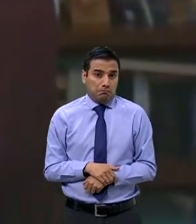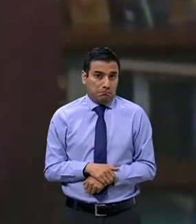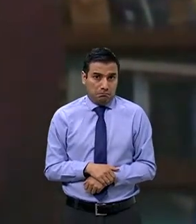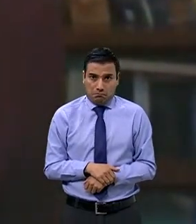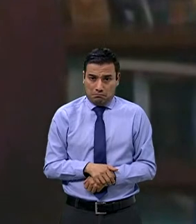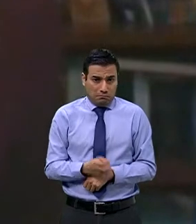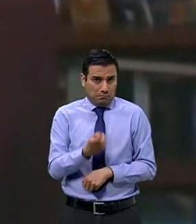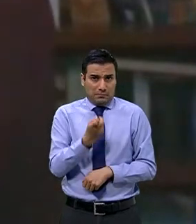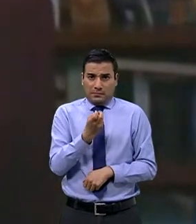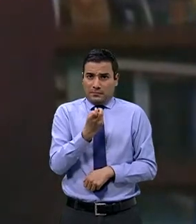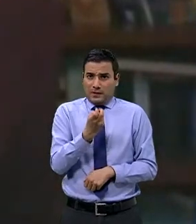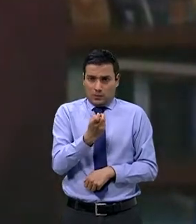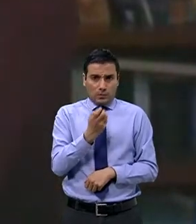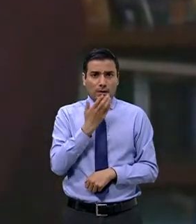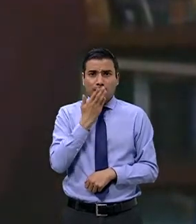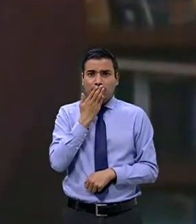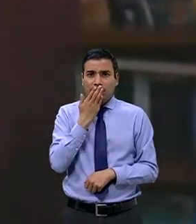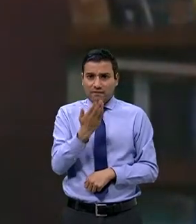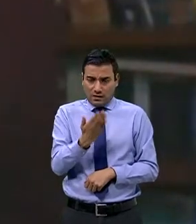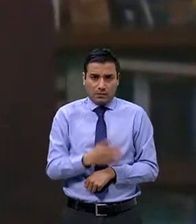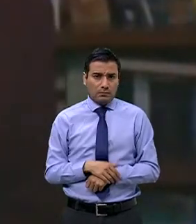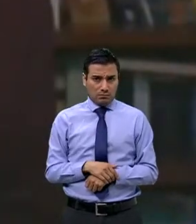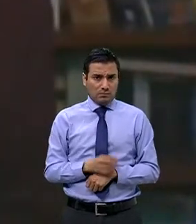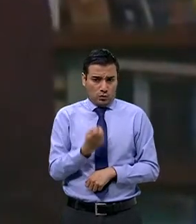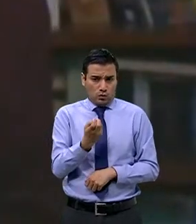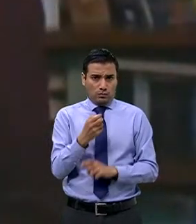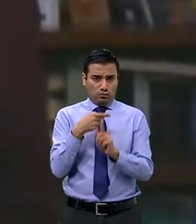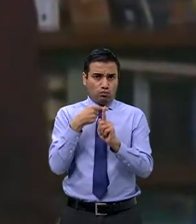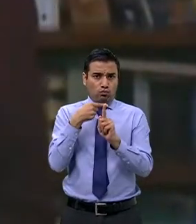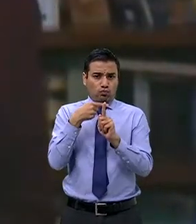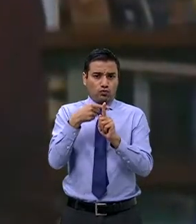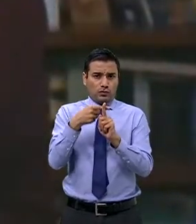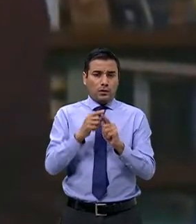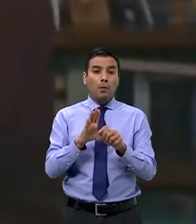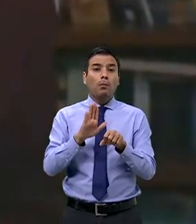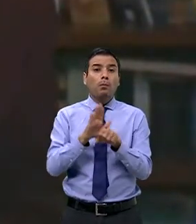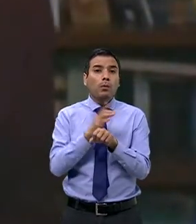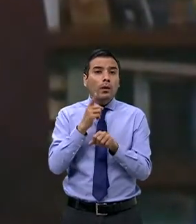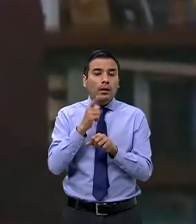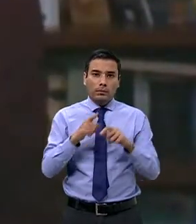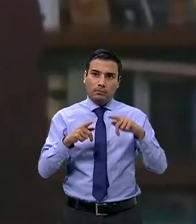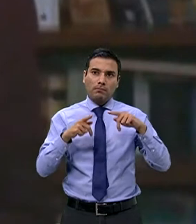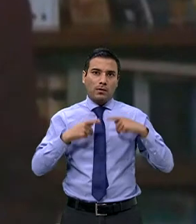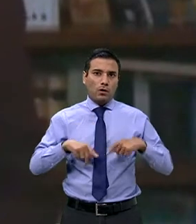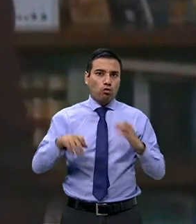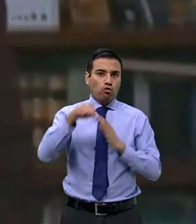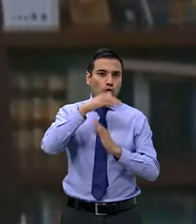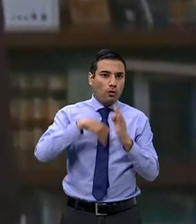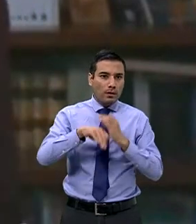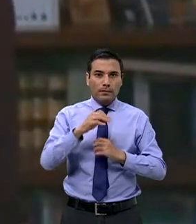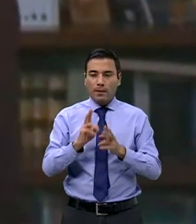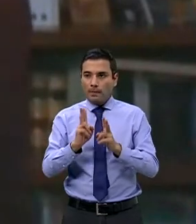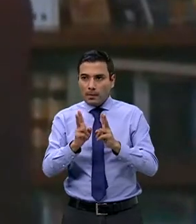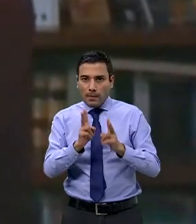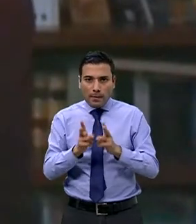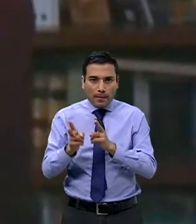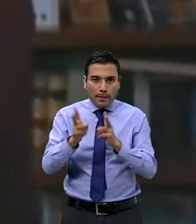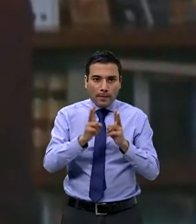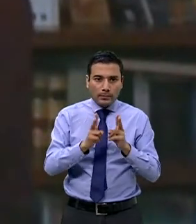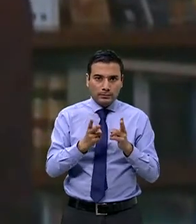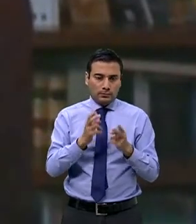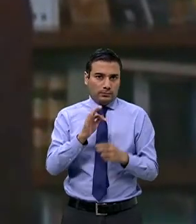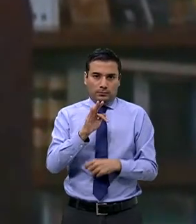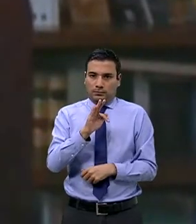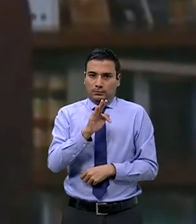ya es un logro y es un logro porque se colocó en la discusión pública y eso permitió que la ciudadanía se